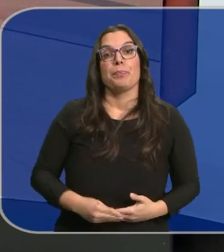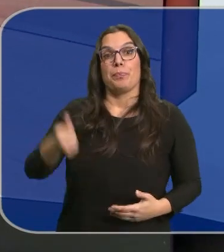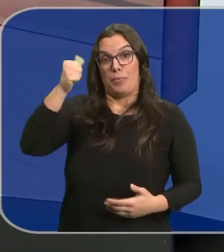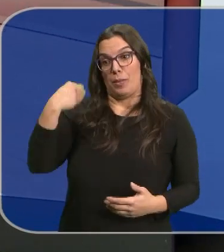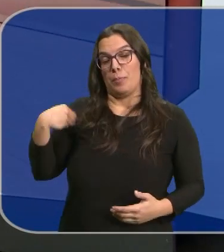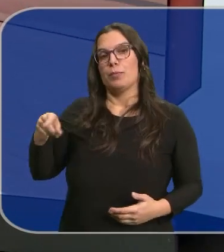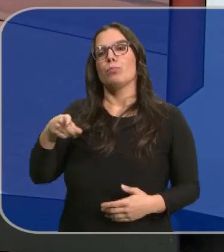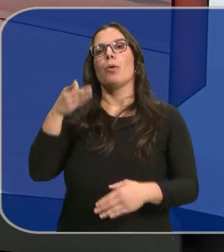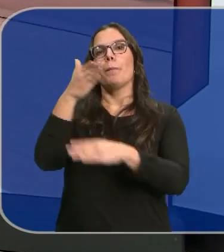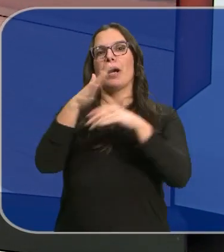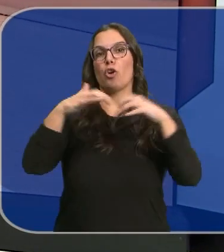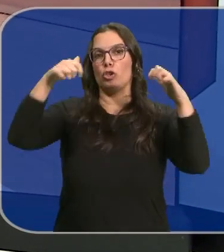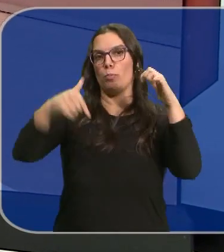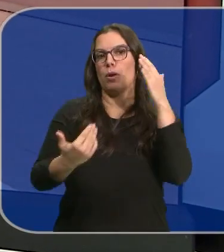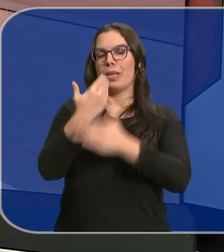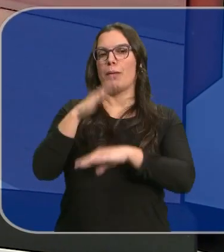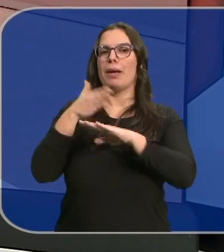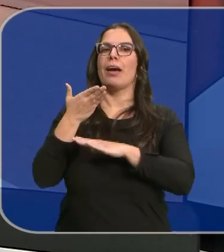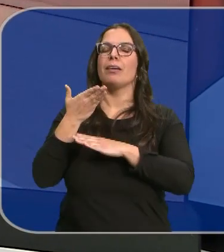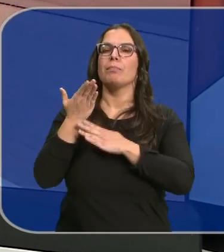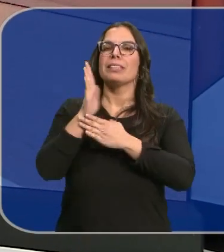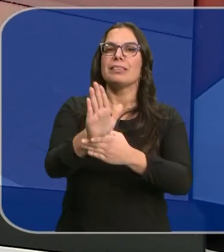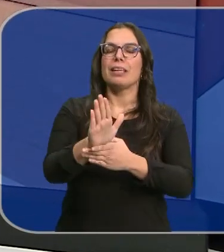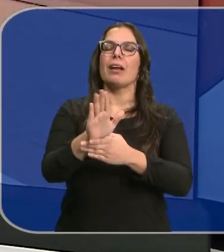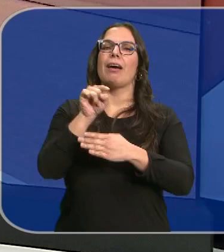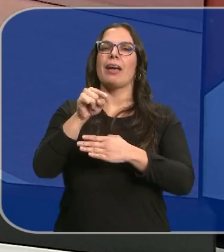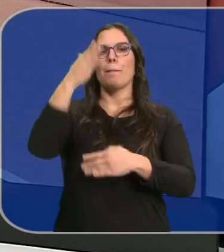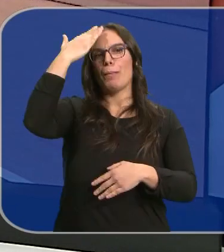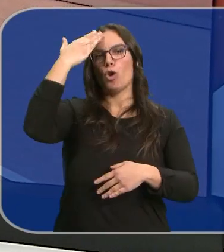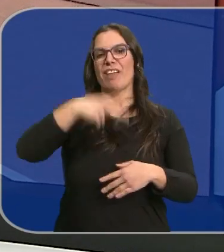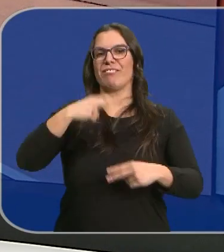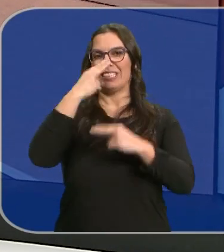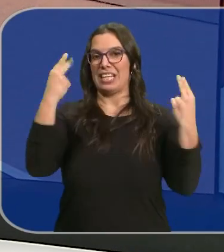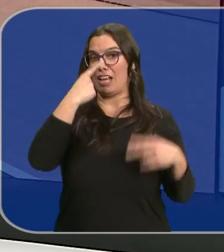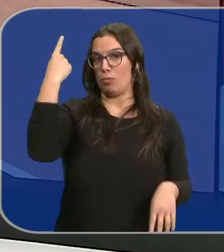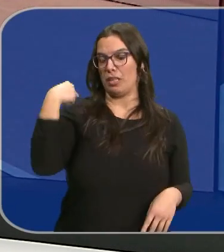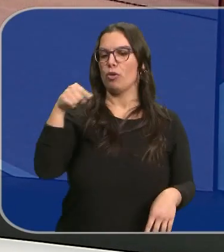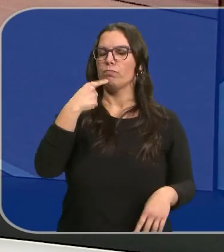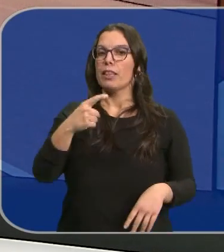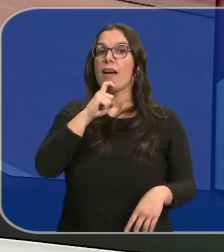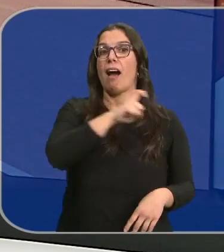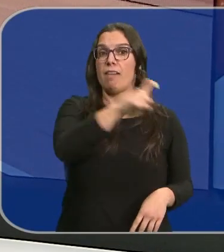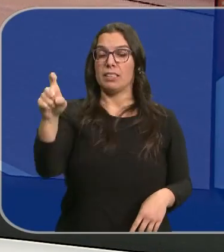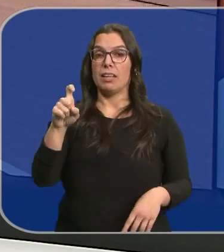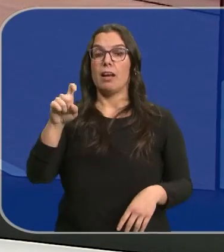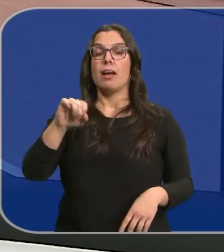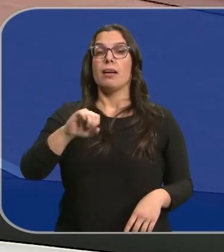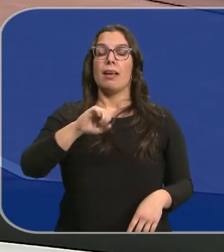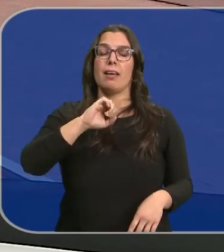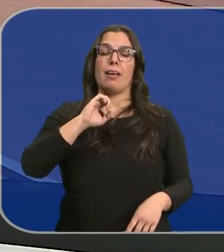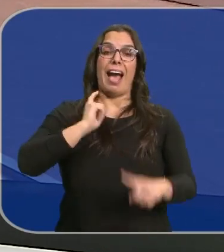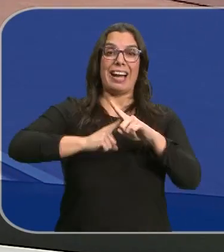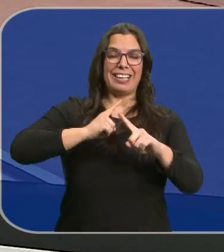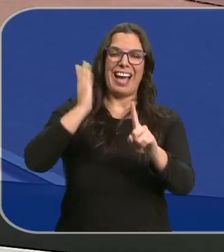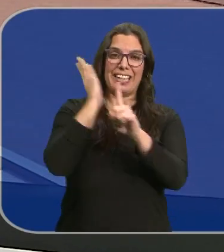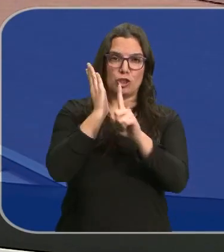esta mañana en las Cortes la memoria de la Fiscalía de 2021 y allí ha alertado de un significativo aumento de las agresiones sexuales sobre